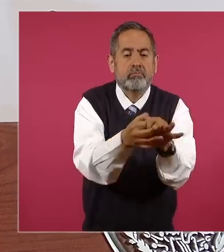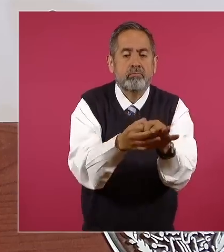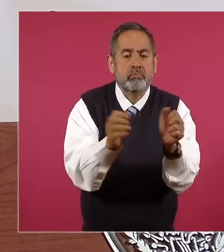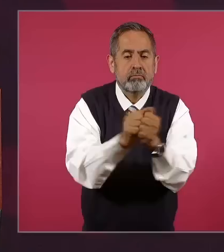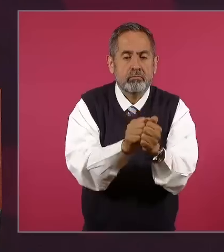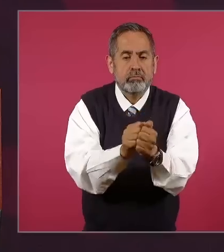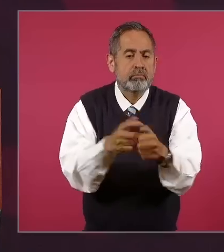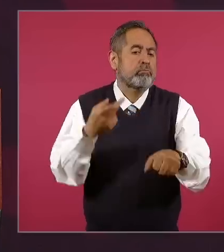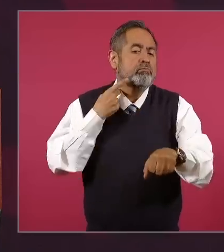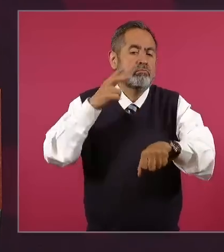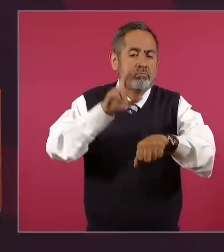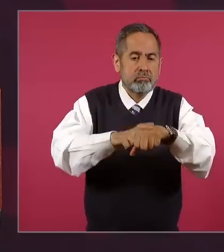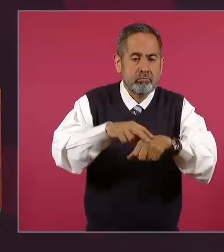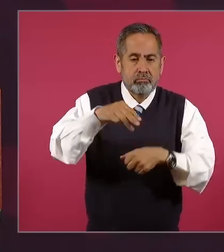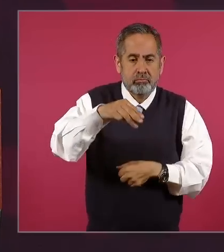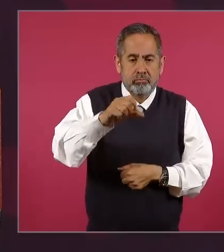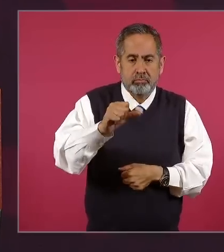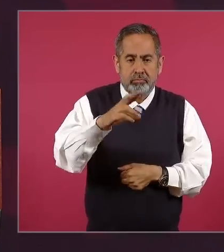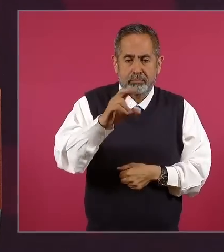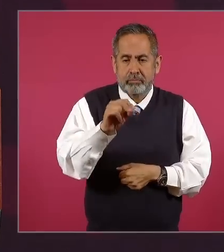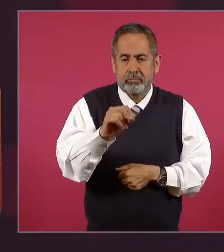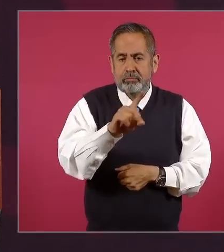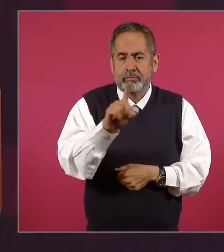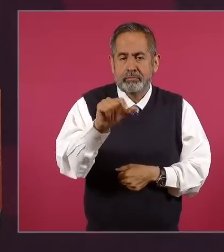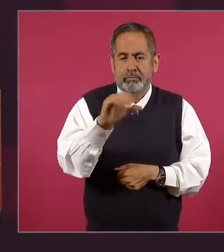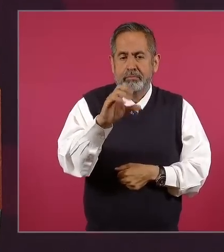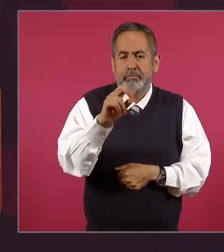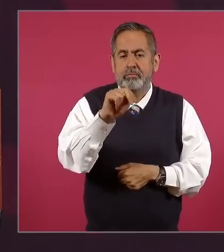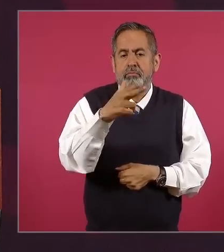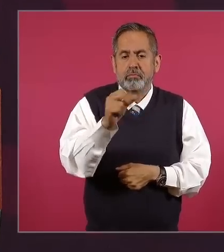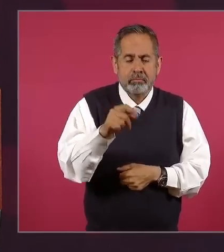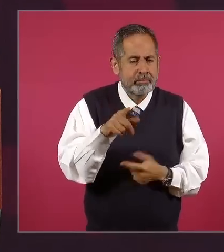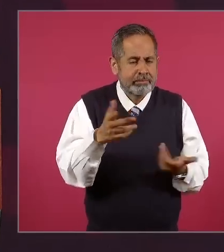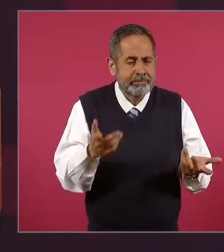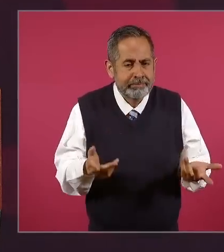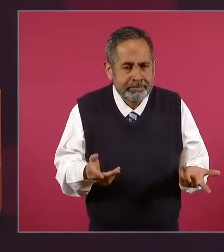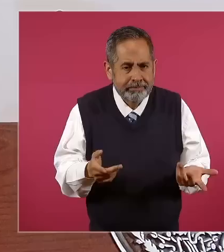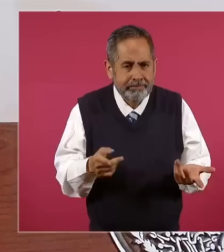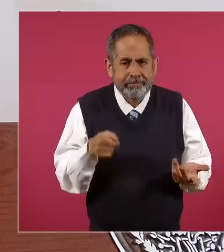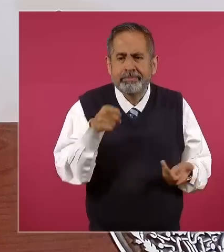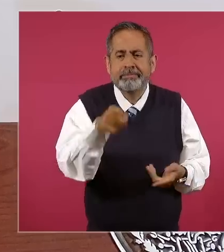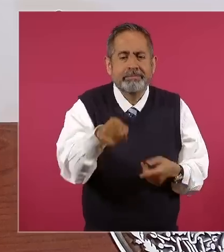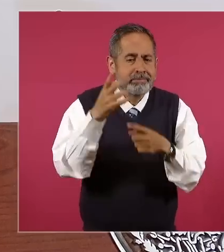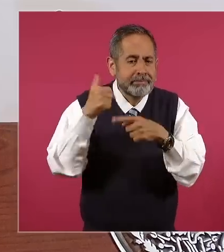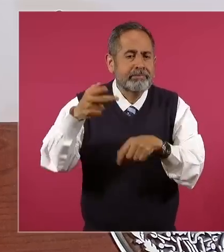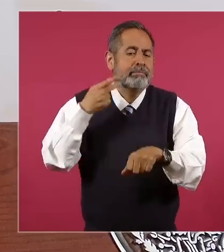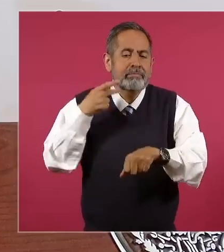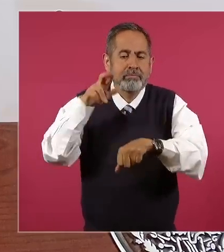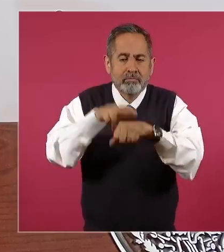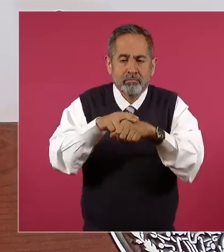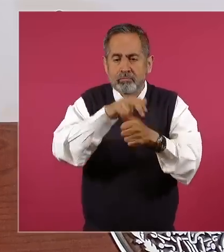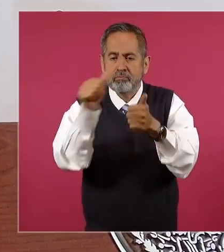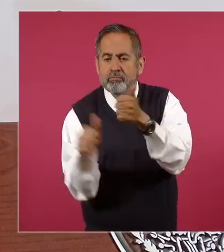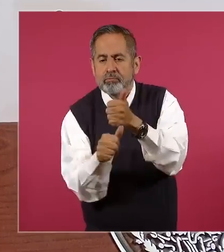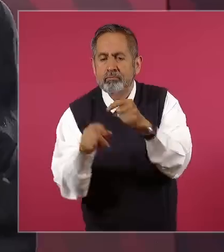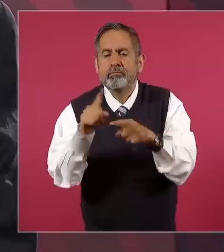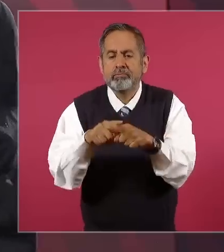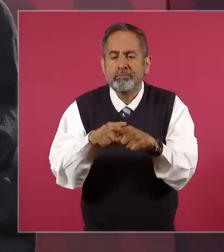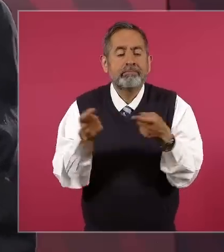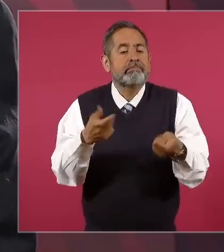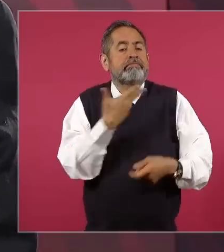del procurador Macedo de la Concha, el procurador que entonces dependía del